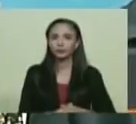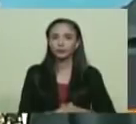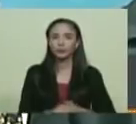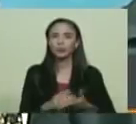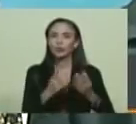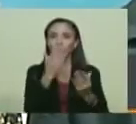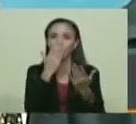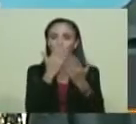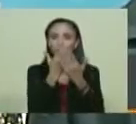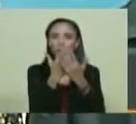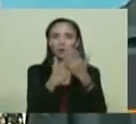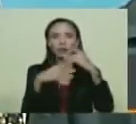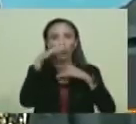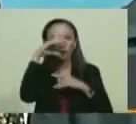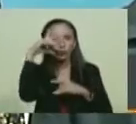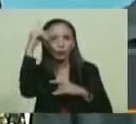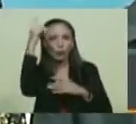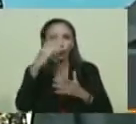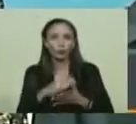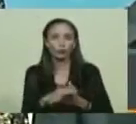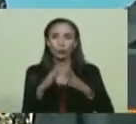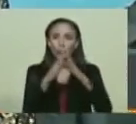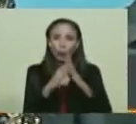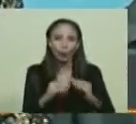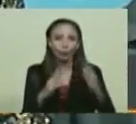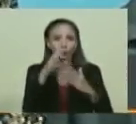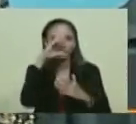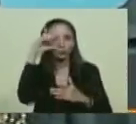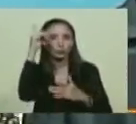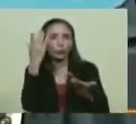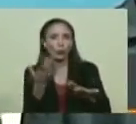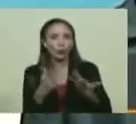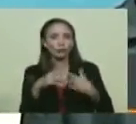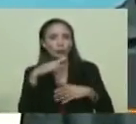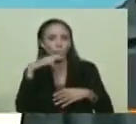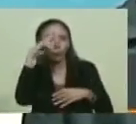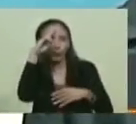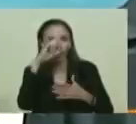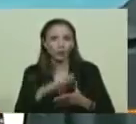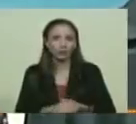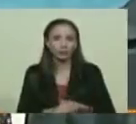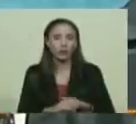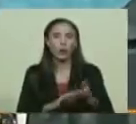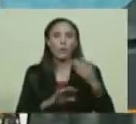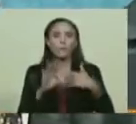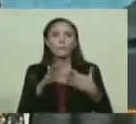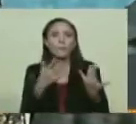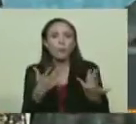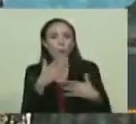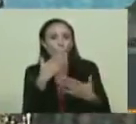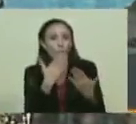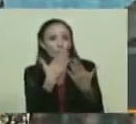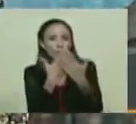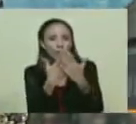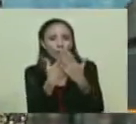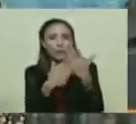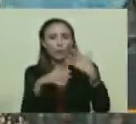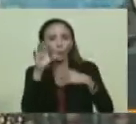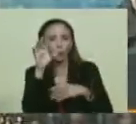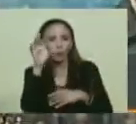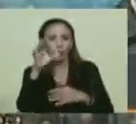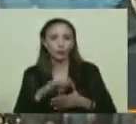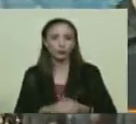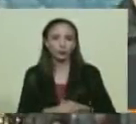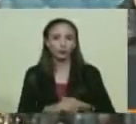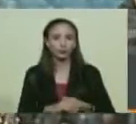ante el Dios de sus padres, juran por la patria y la memoria de